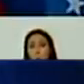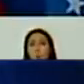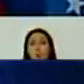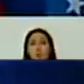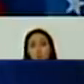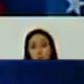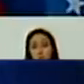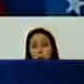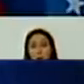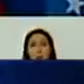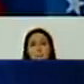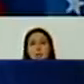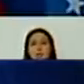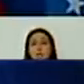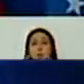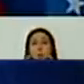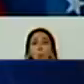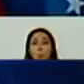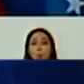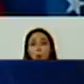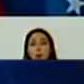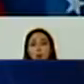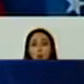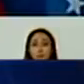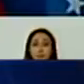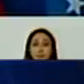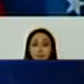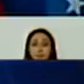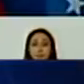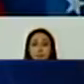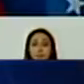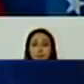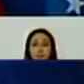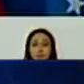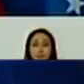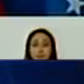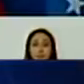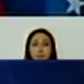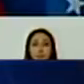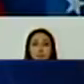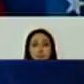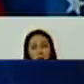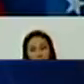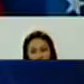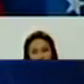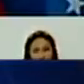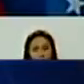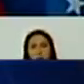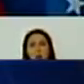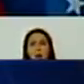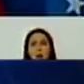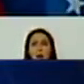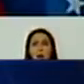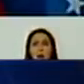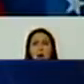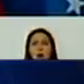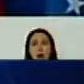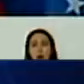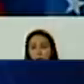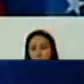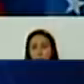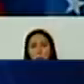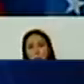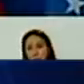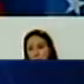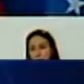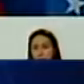Ministerio Público, usando este caso para tratar de enlodar el trabajo que han hecho nuestros